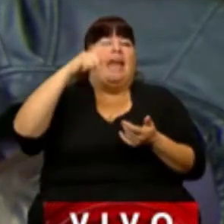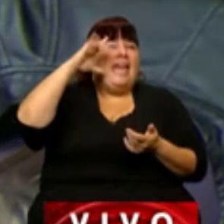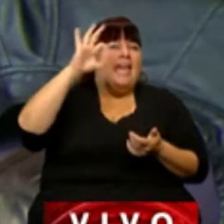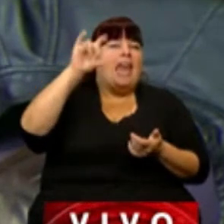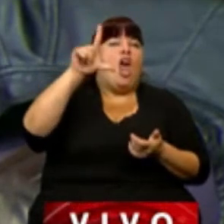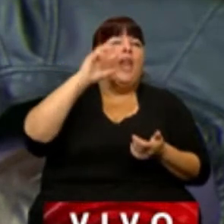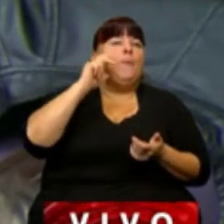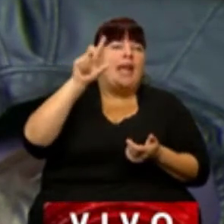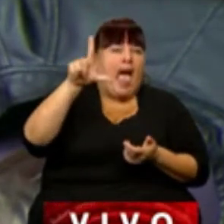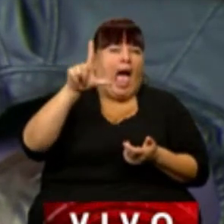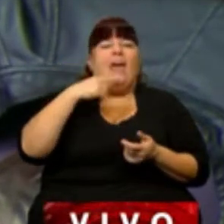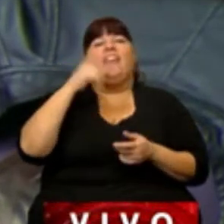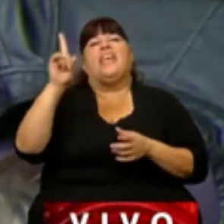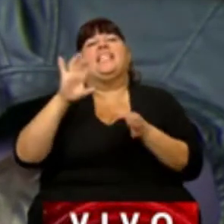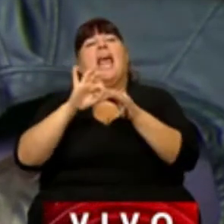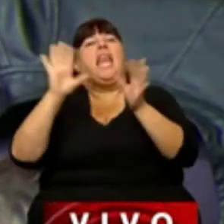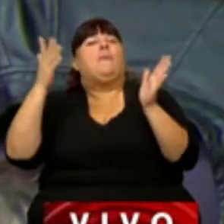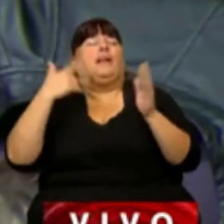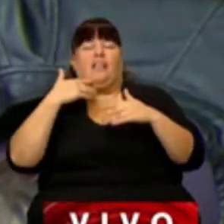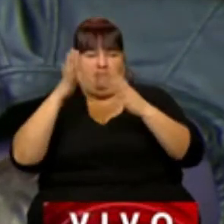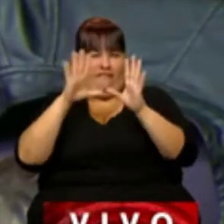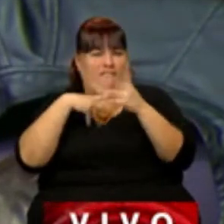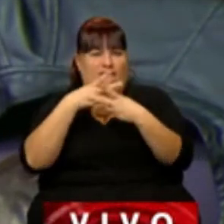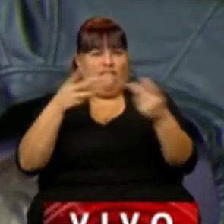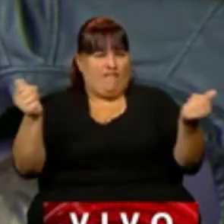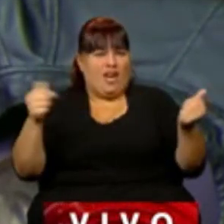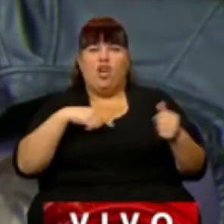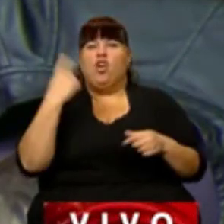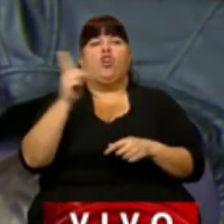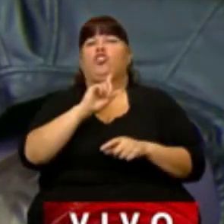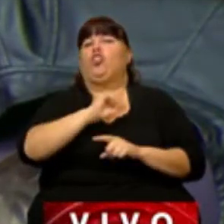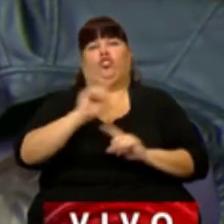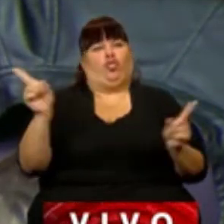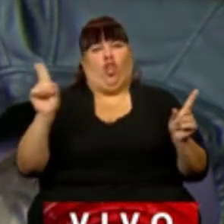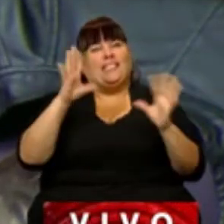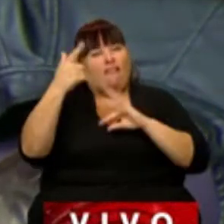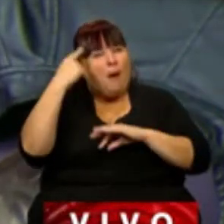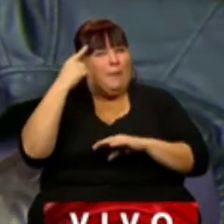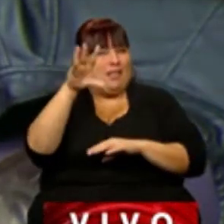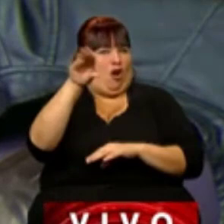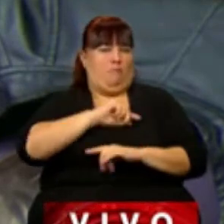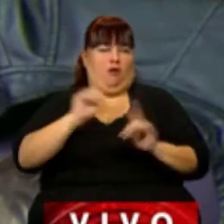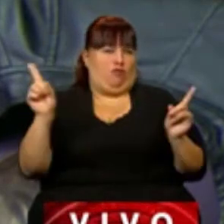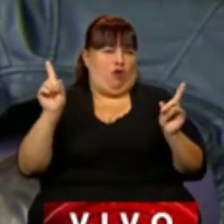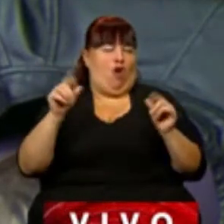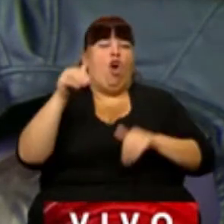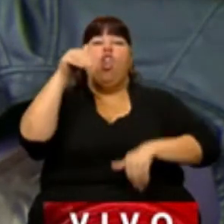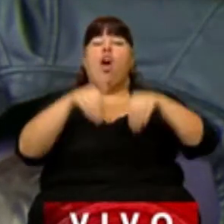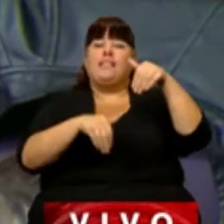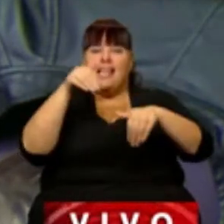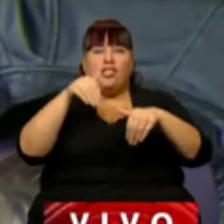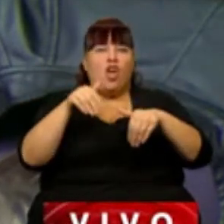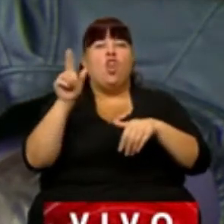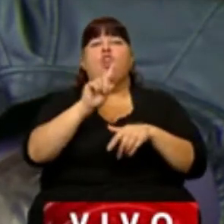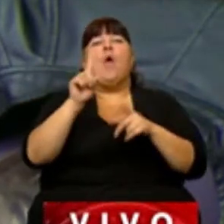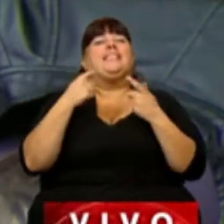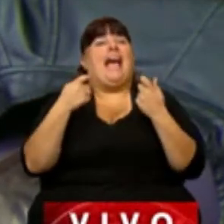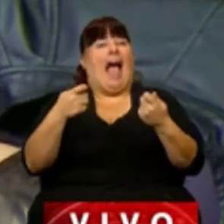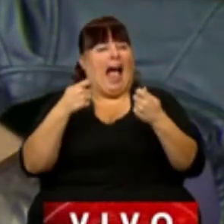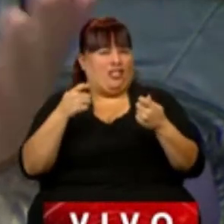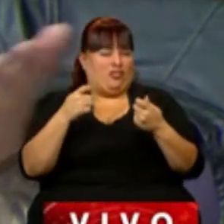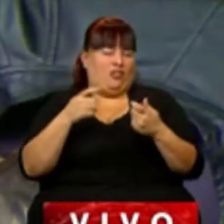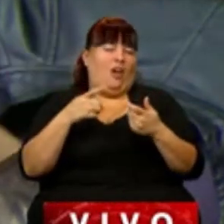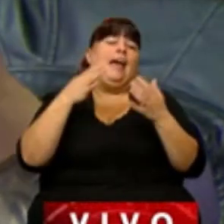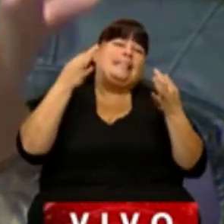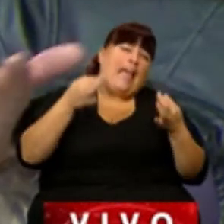neoliberales, autodenominada libertaria. Ya termino, señor presidente, nosotros no vamos a hacer esas ideas. Las elecciones no son un gasto, más